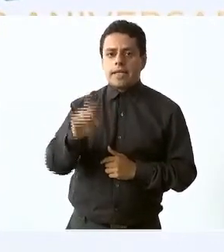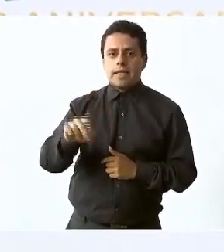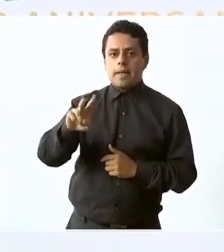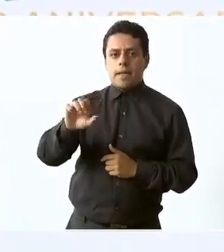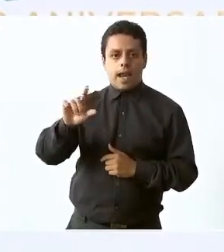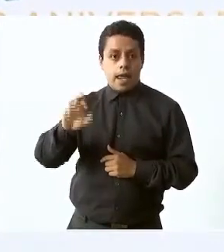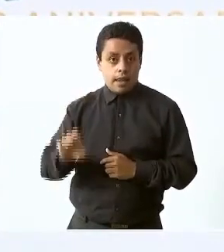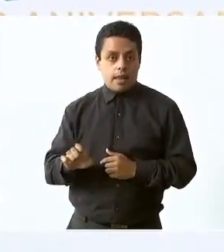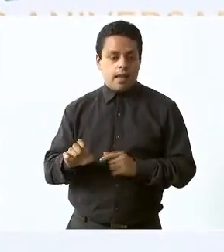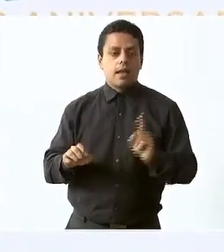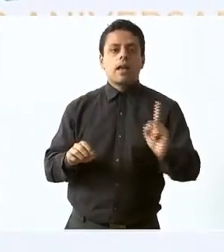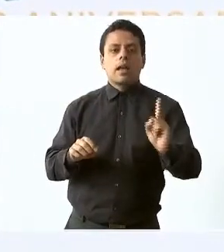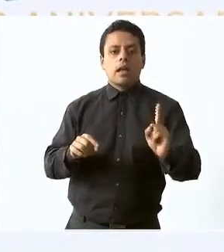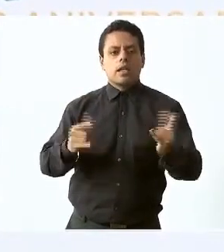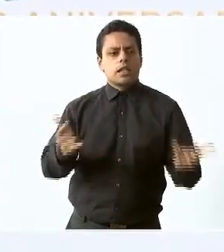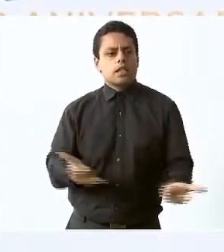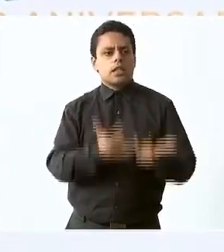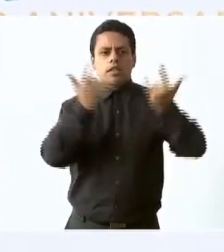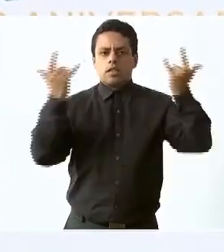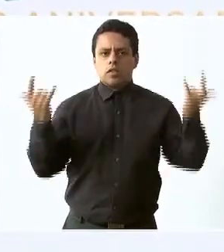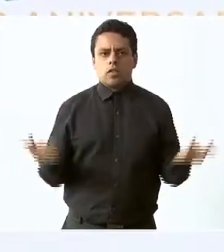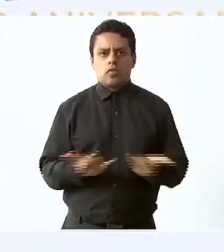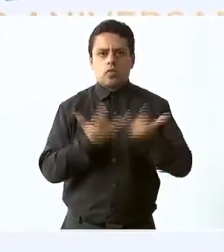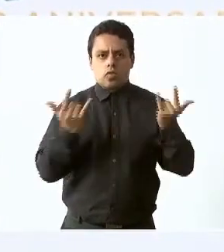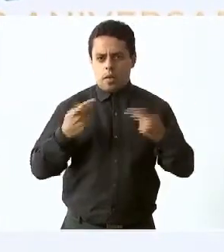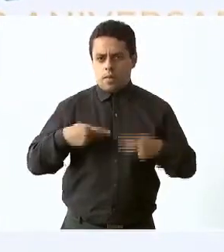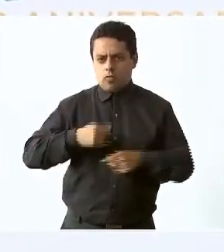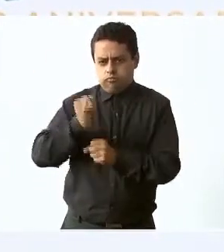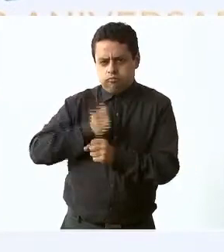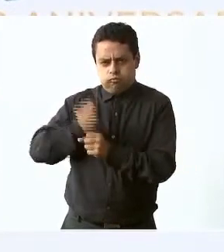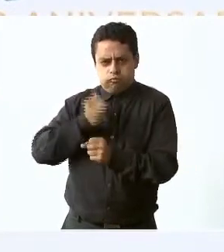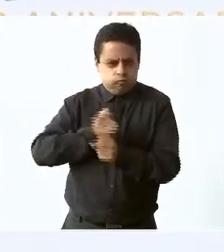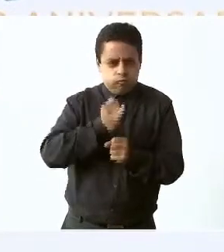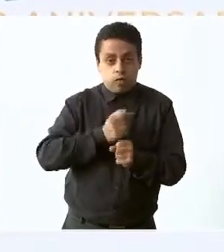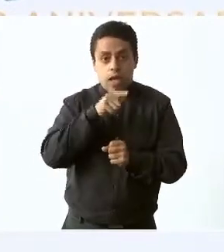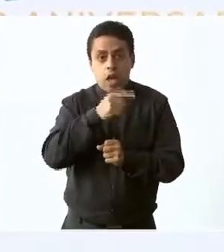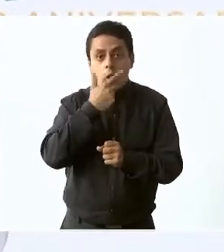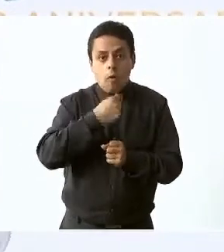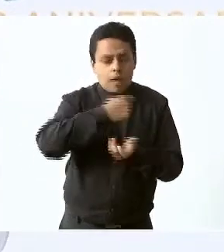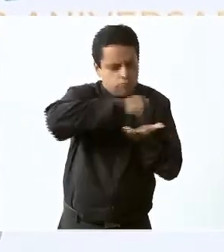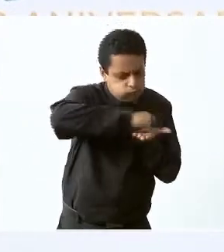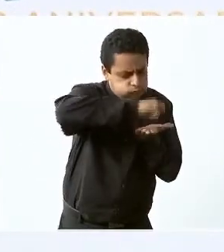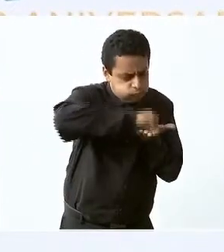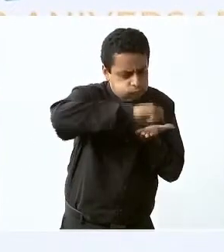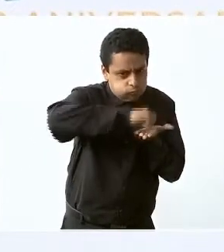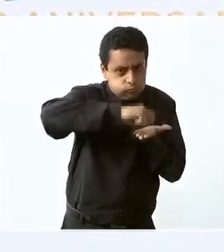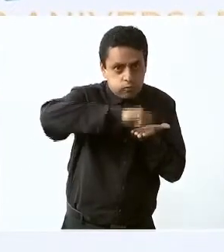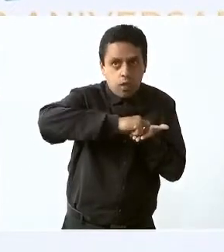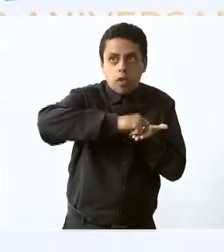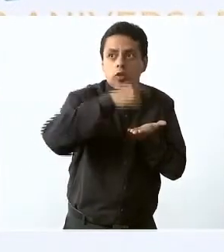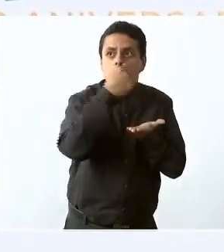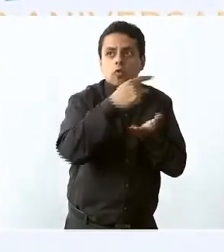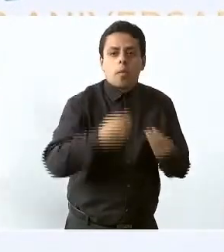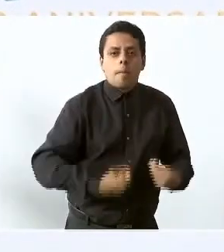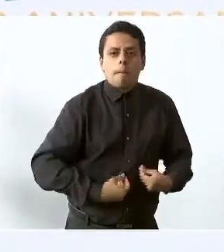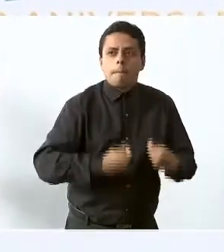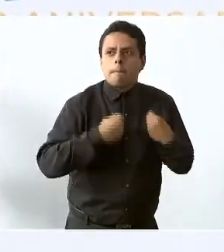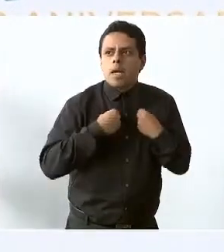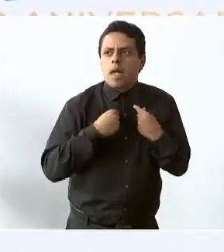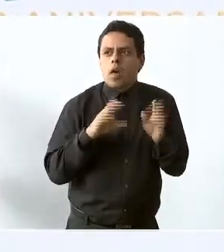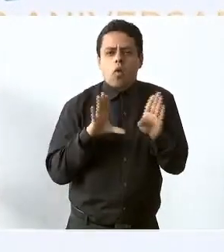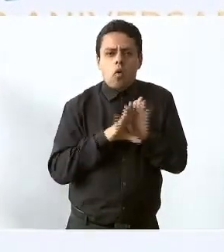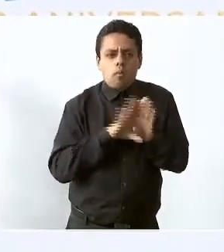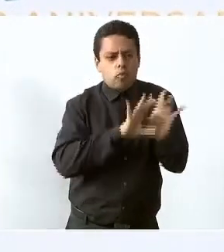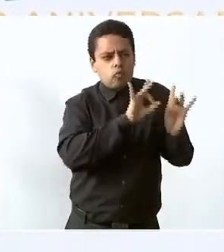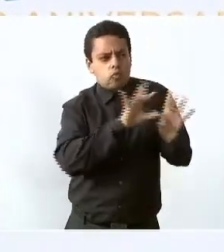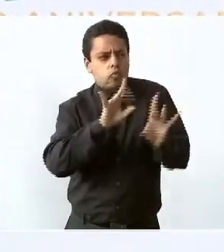en el estudio de su breve pero fructífera vida, fue un poeta a quien le tocó vivir de cerca periodos y